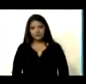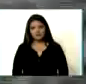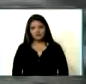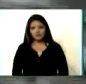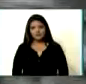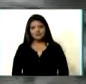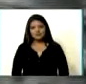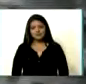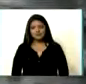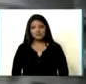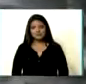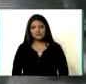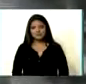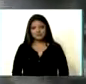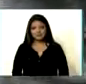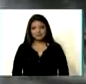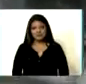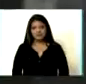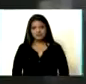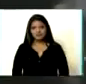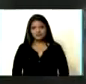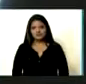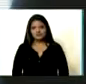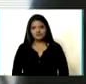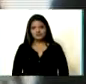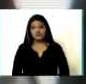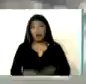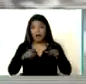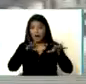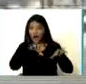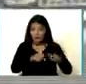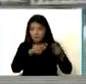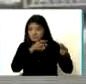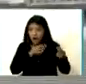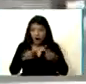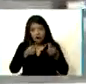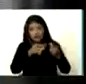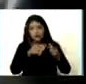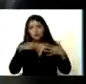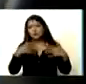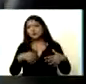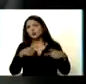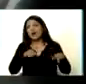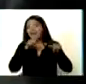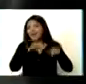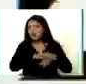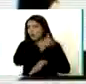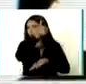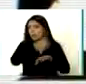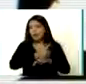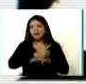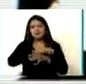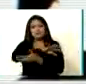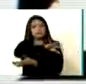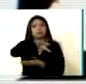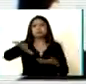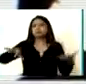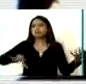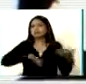the Caribbean area. El neoliberalismo es el causante, ese es el gran desestabilizador de esta región.